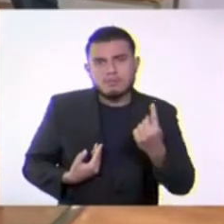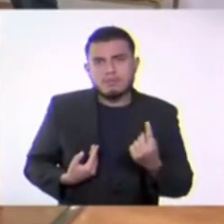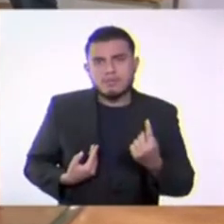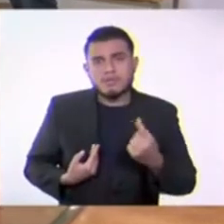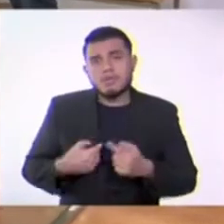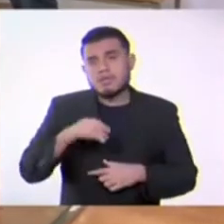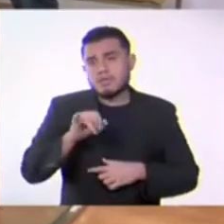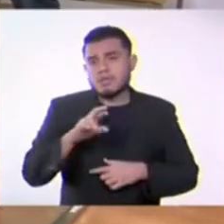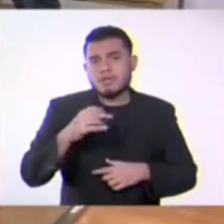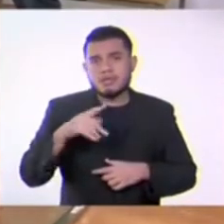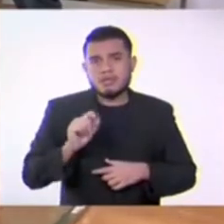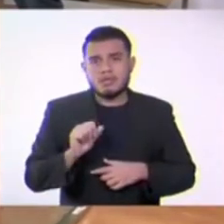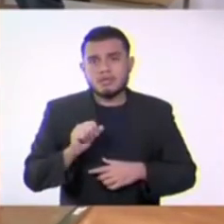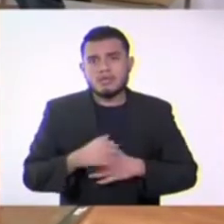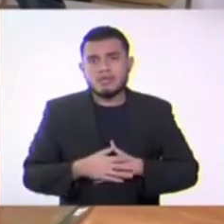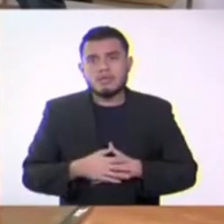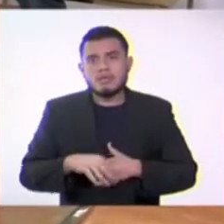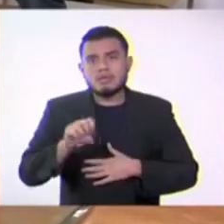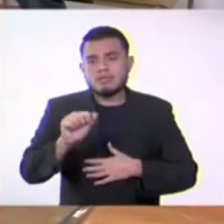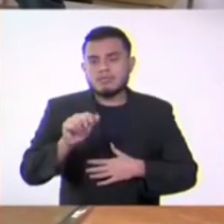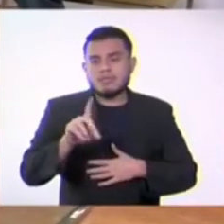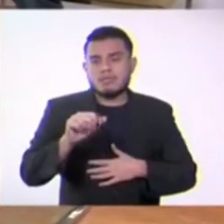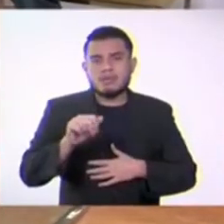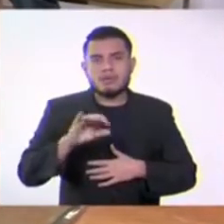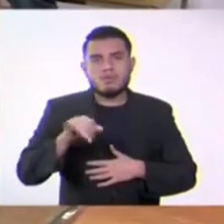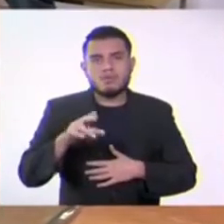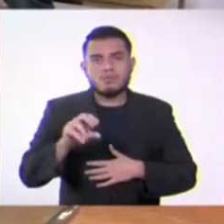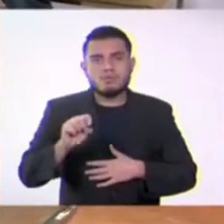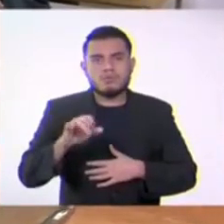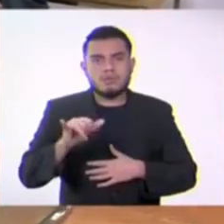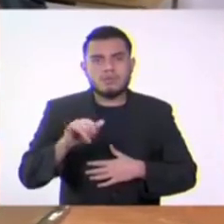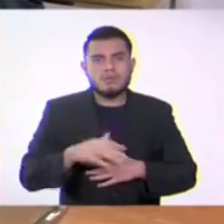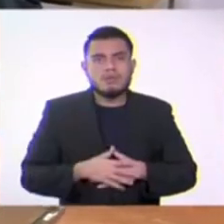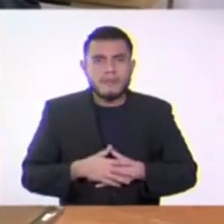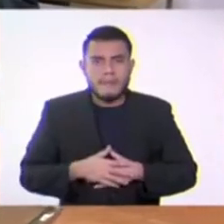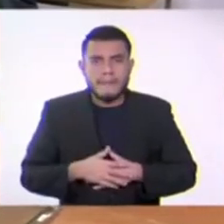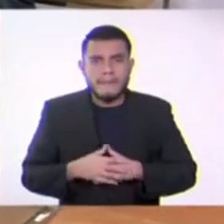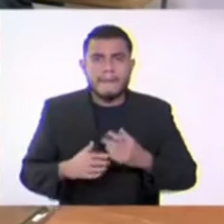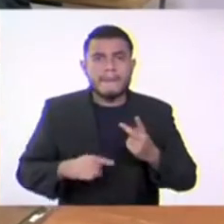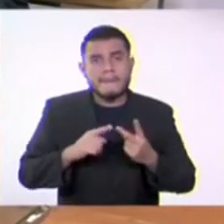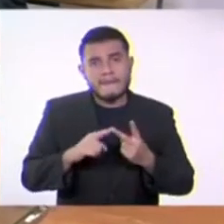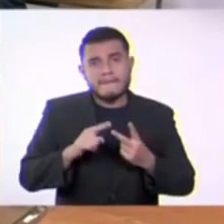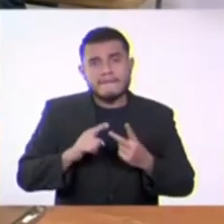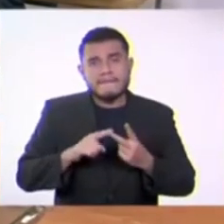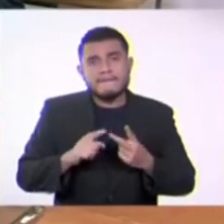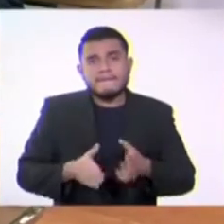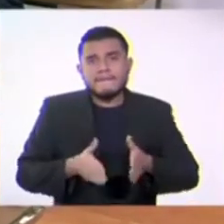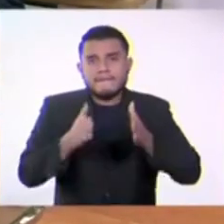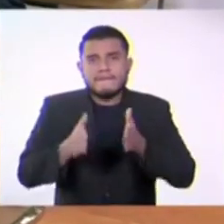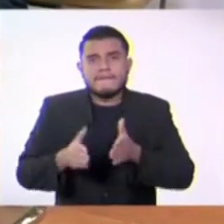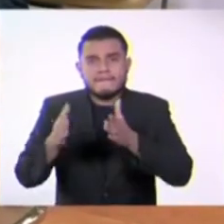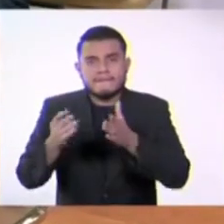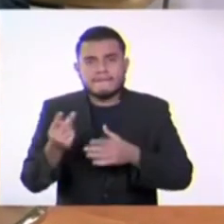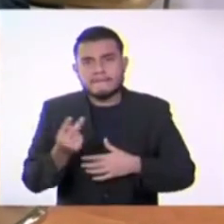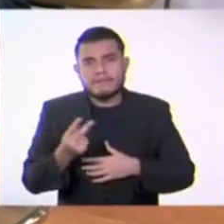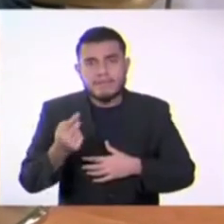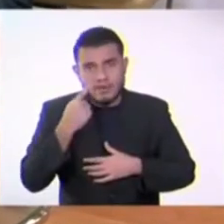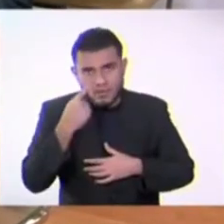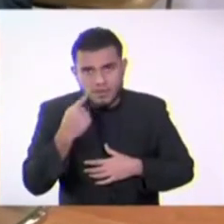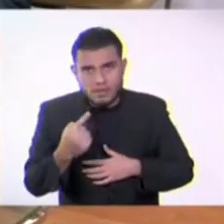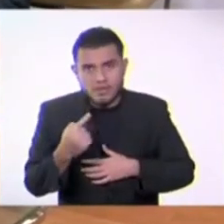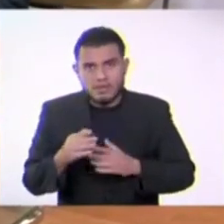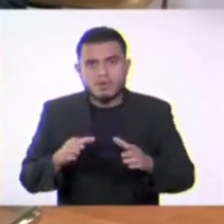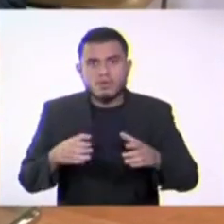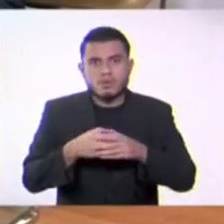iraquí de Saddam Hussein, y en el ataque a las Torres Gemelas, que es muy conocido también, la búsqueda del